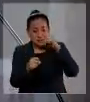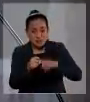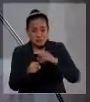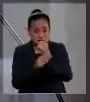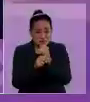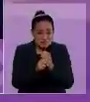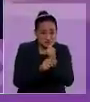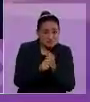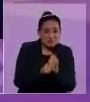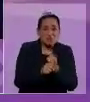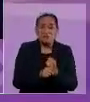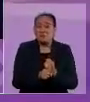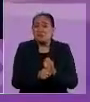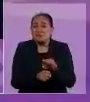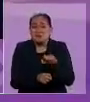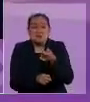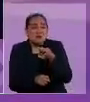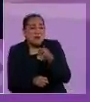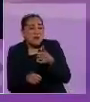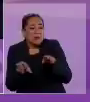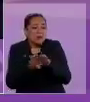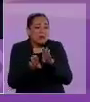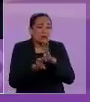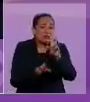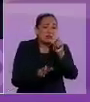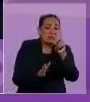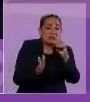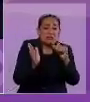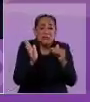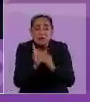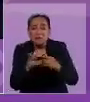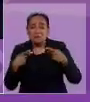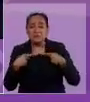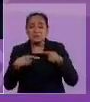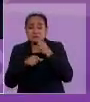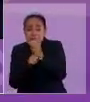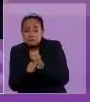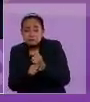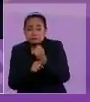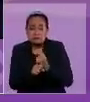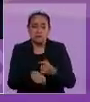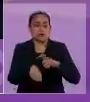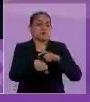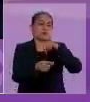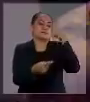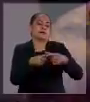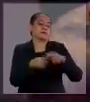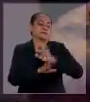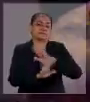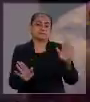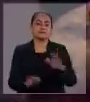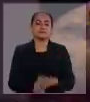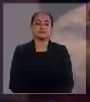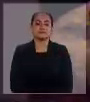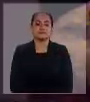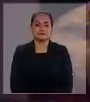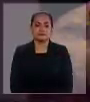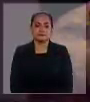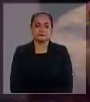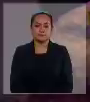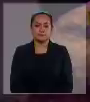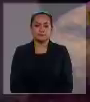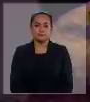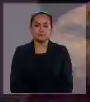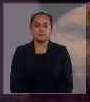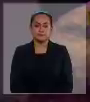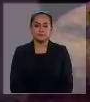de 30,000 investigadores. Se le acabó el tiempo, candidato. Candidato José Antonio Meade,